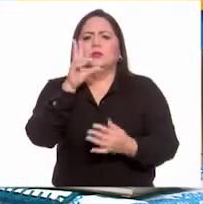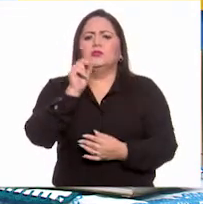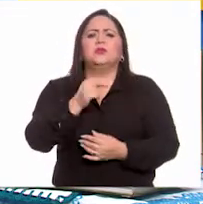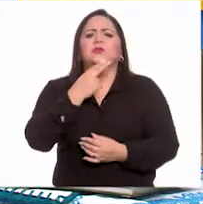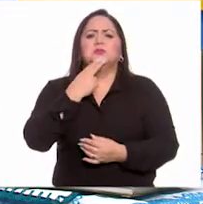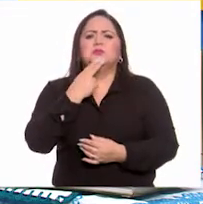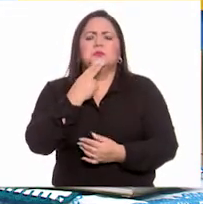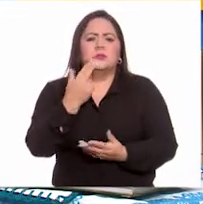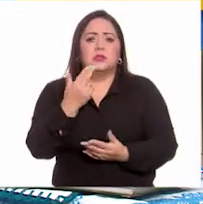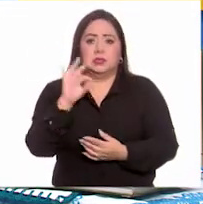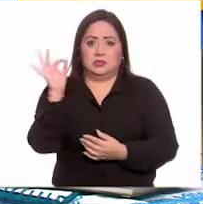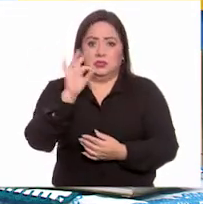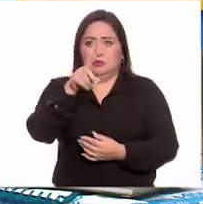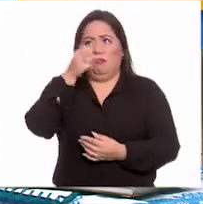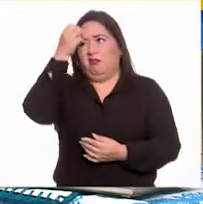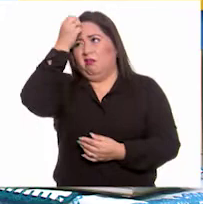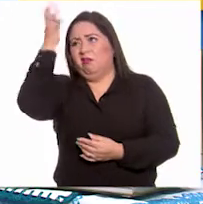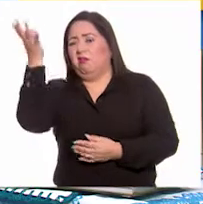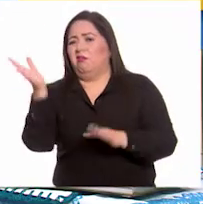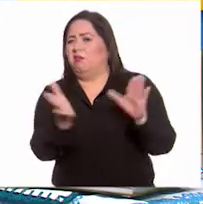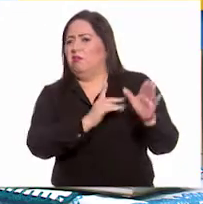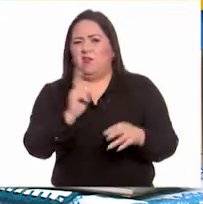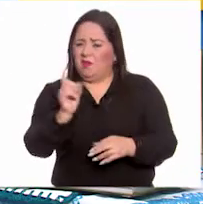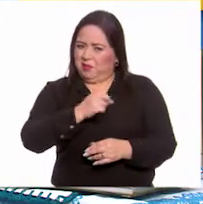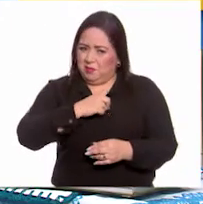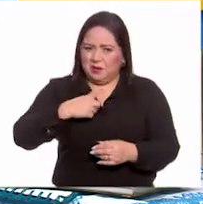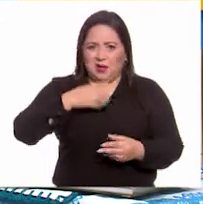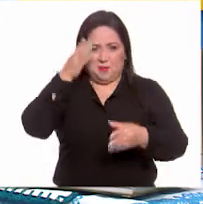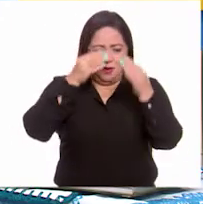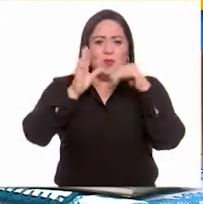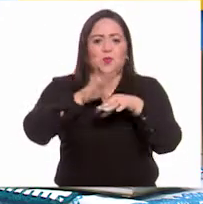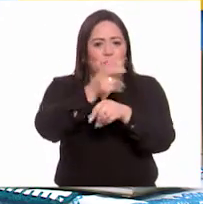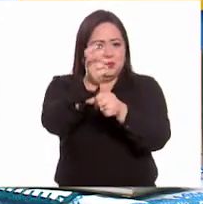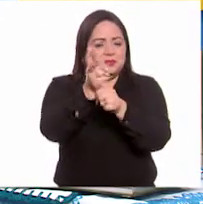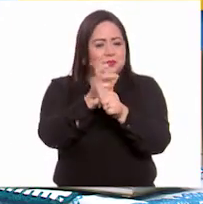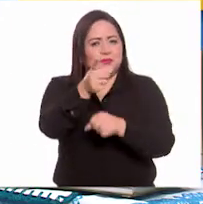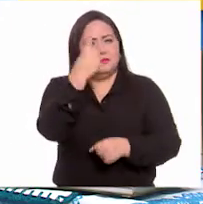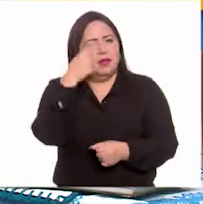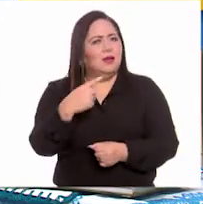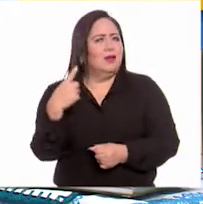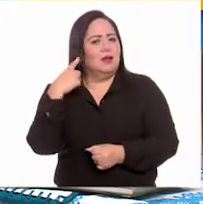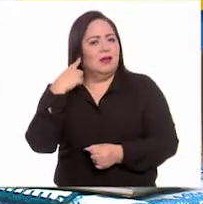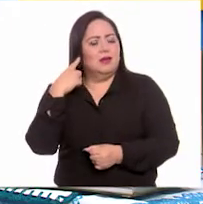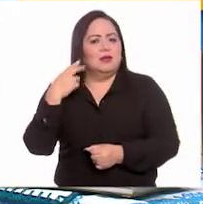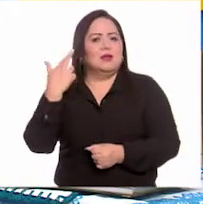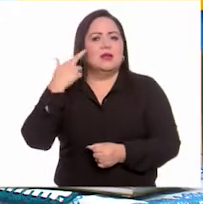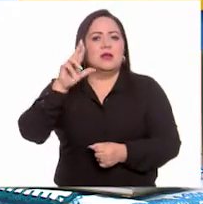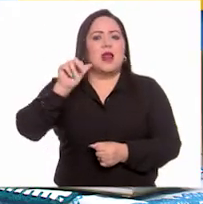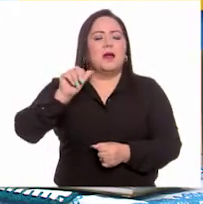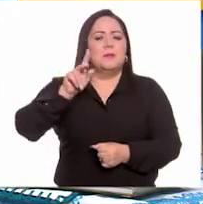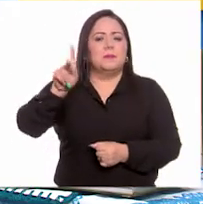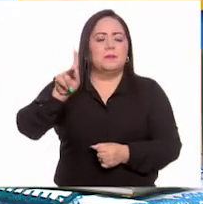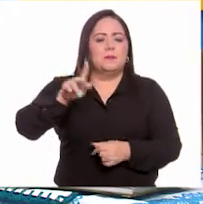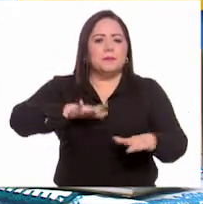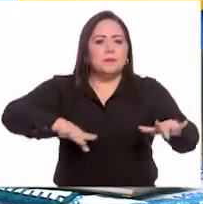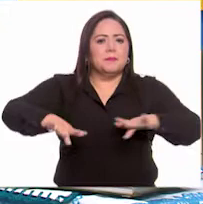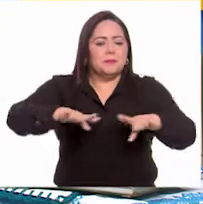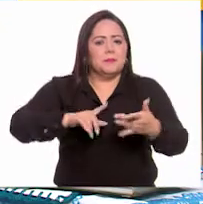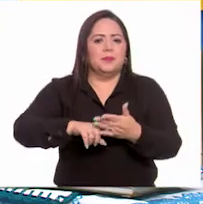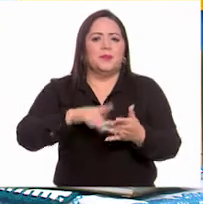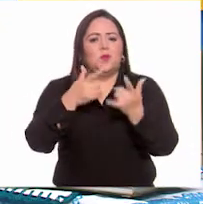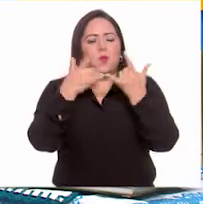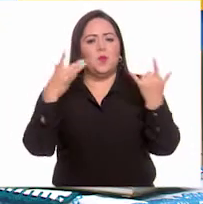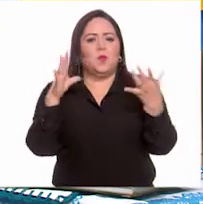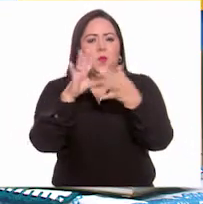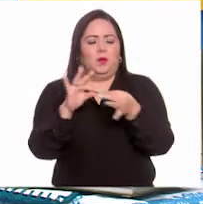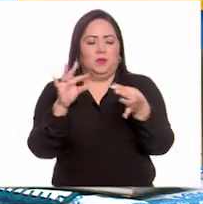servirán de nada si se quedan olvidados en un rincón. Por eso los invito a escuchar el rap de Roy, Cuentacuentos. Sin